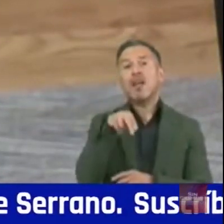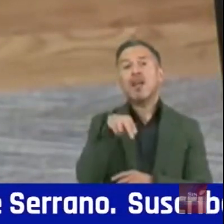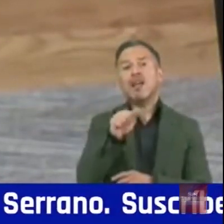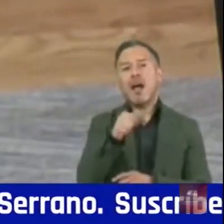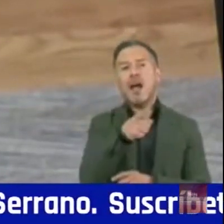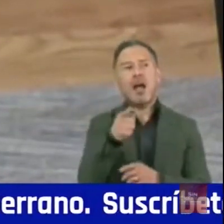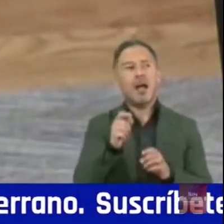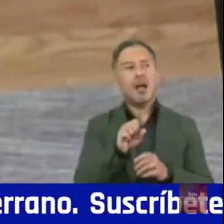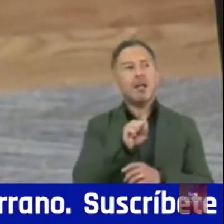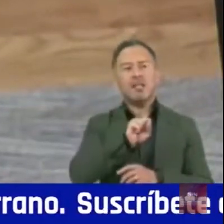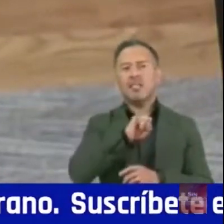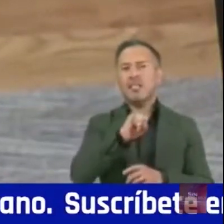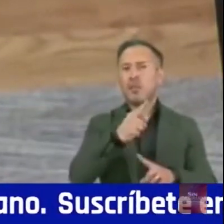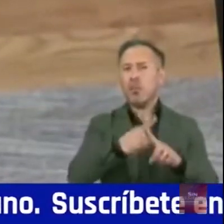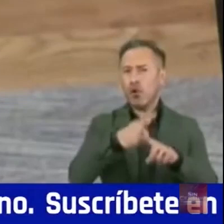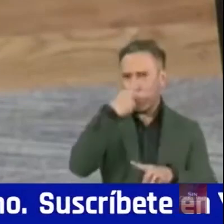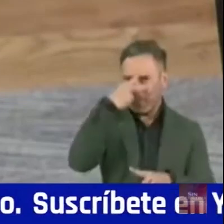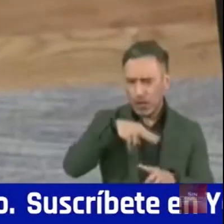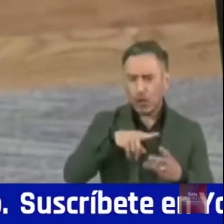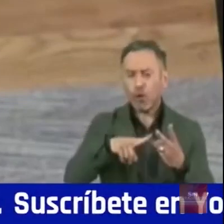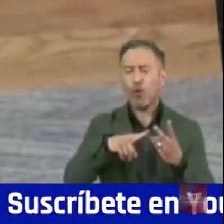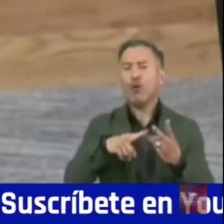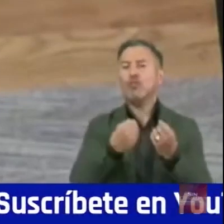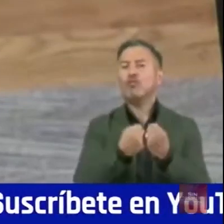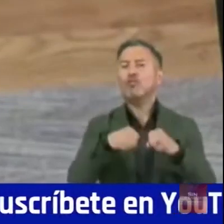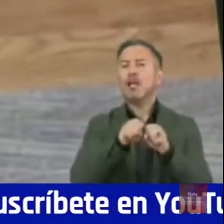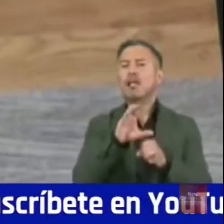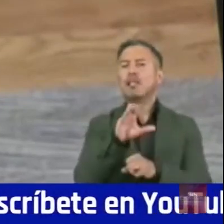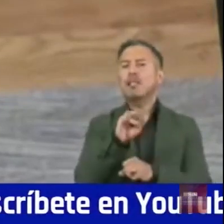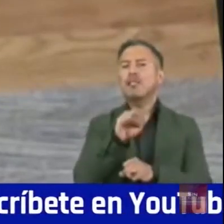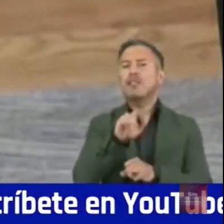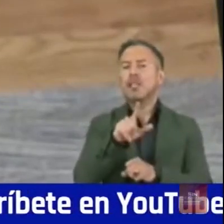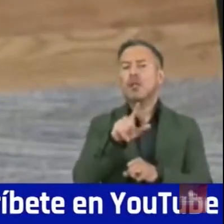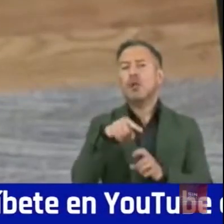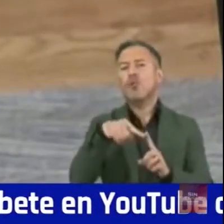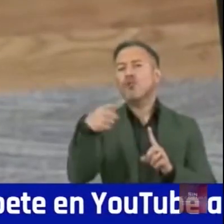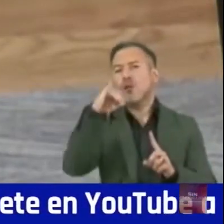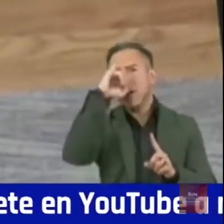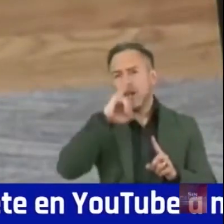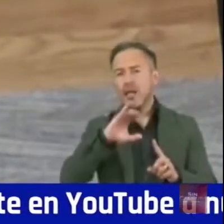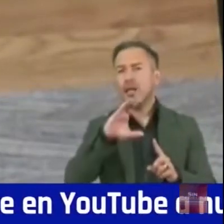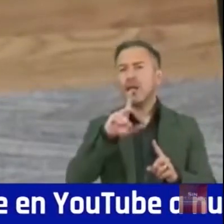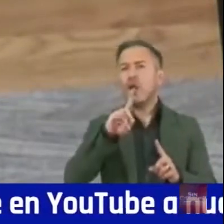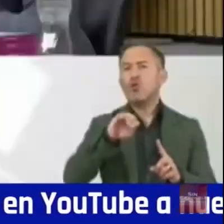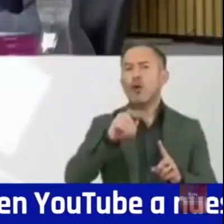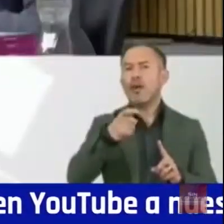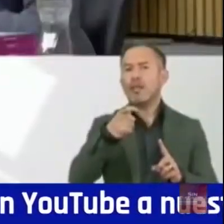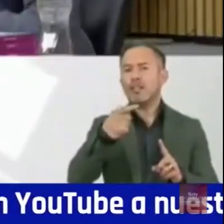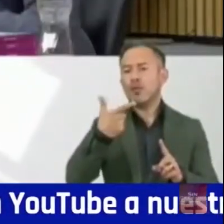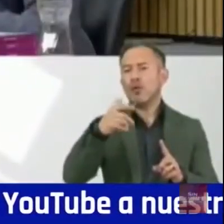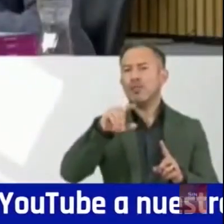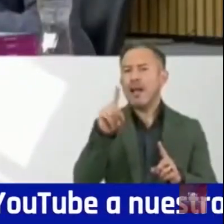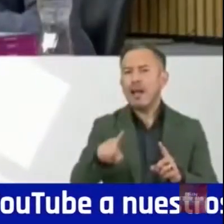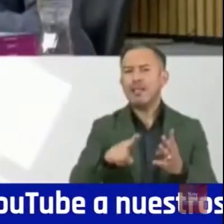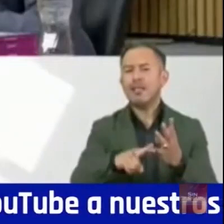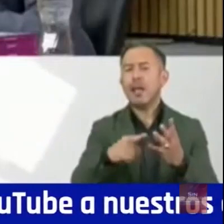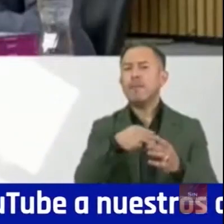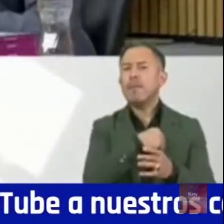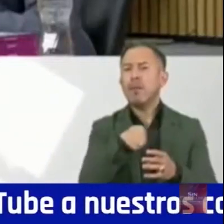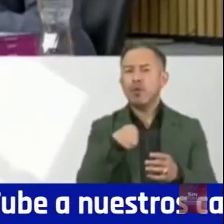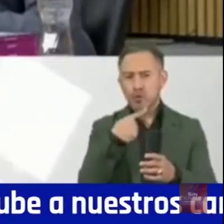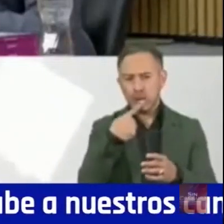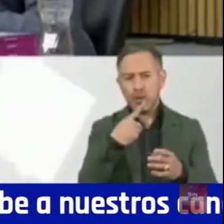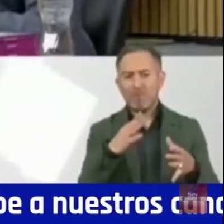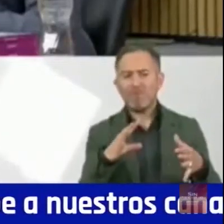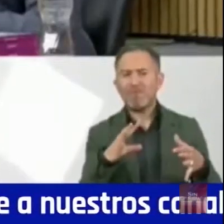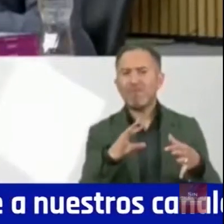de Sí por México, de Sociedad Civil, a sus patrones Claudio X González y a los miembros de la Alianza Va por